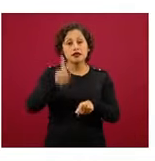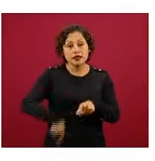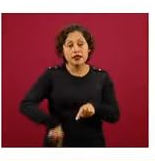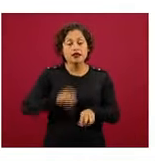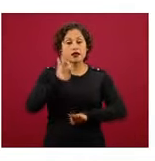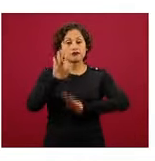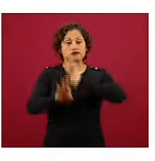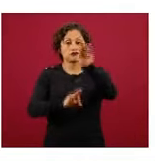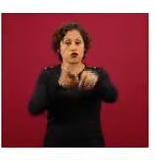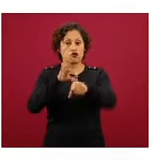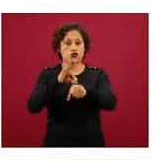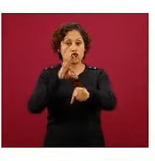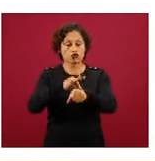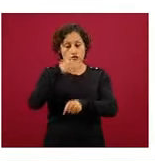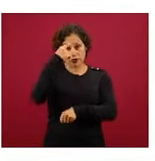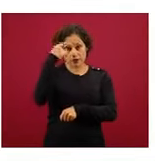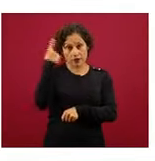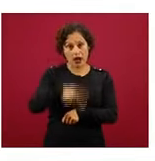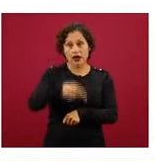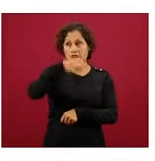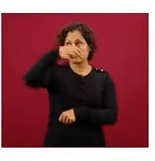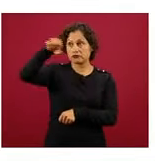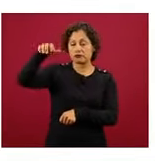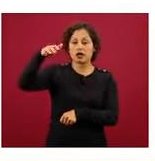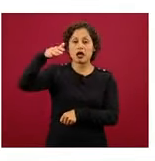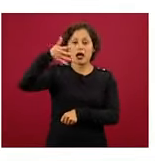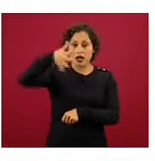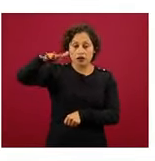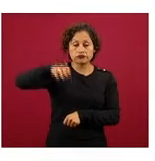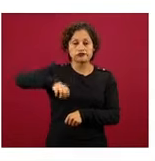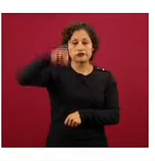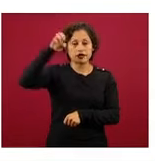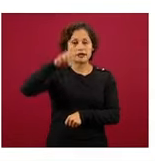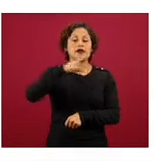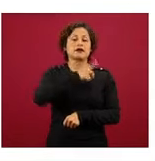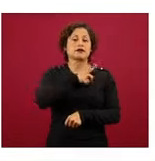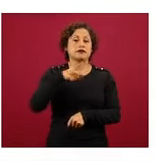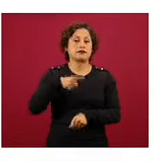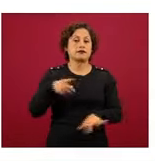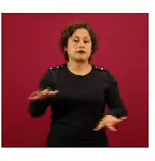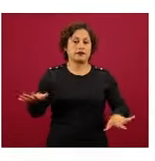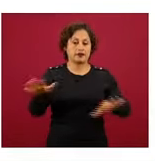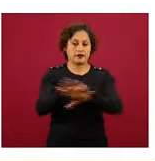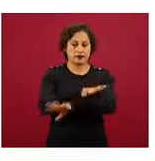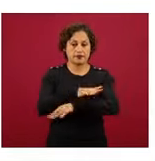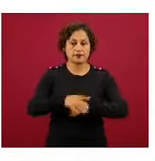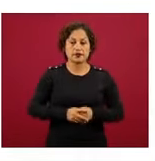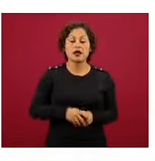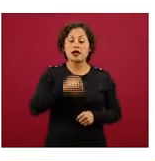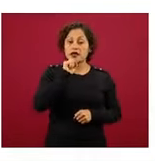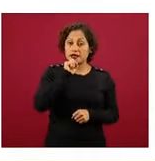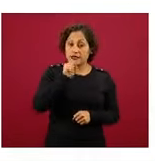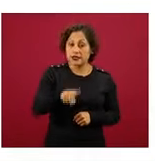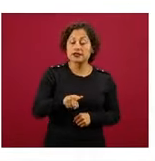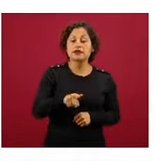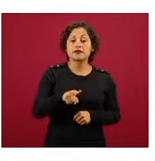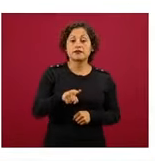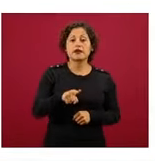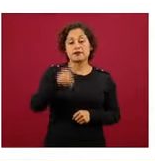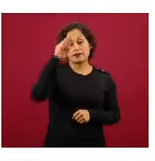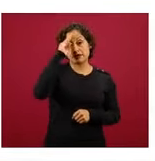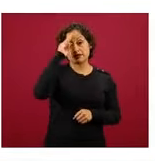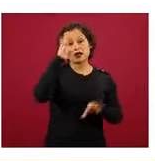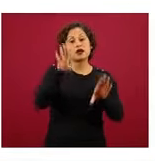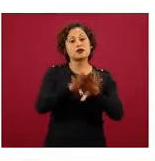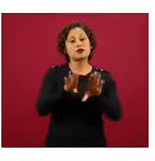medicina general y a todos niveles, y desarrollando los recursos humanos necesarios para este proceso. Y desde luego